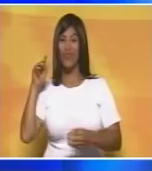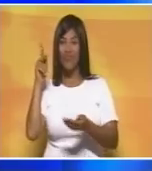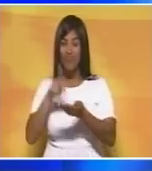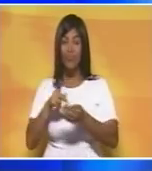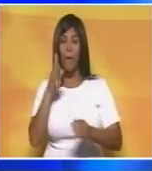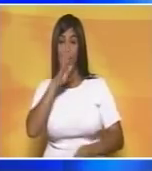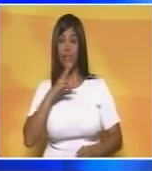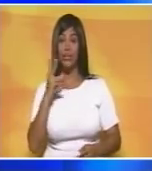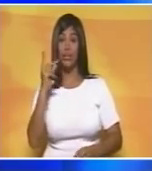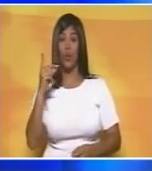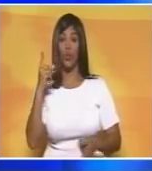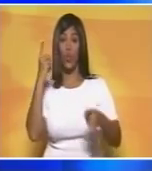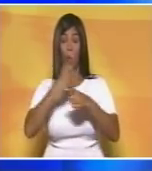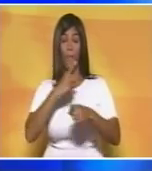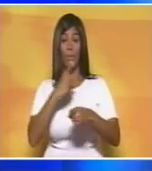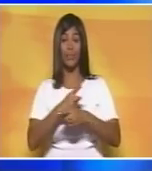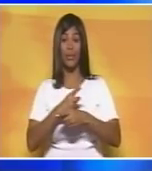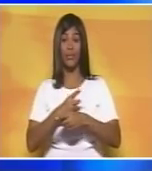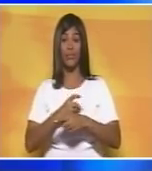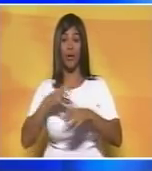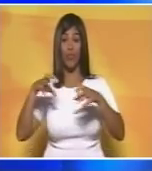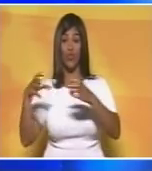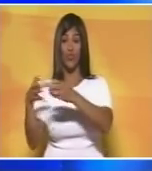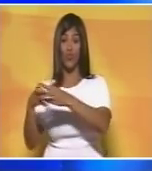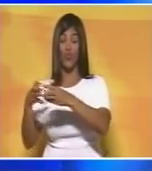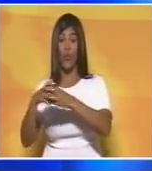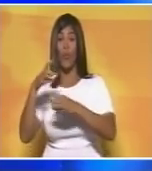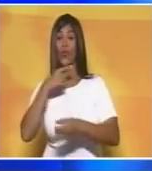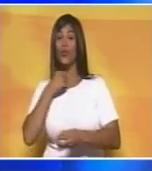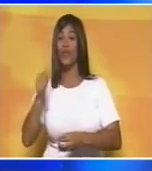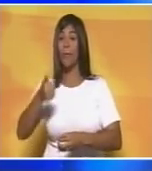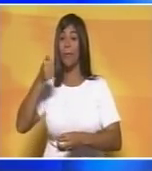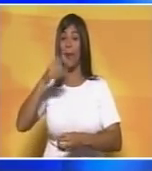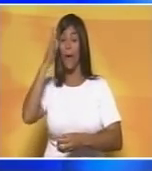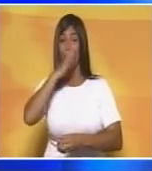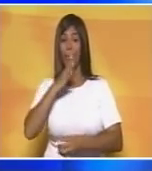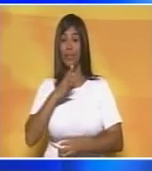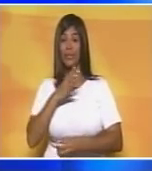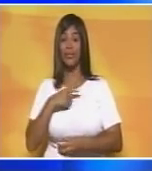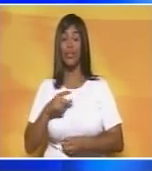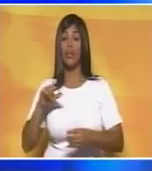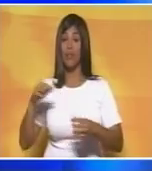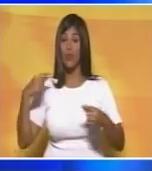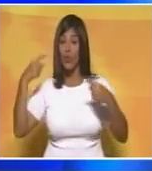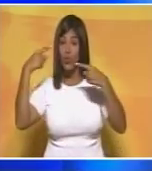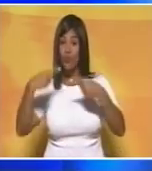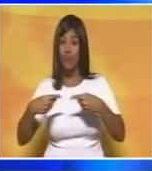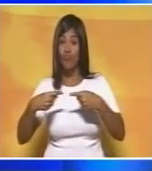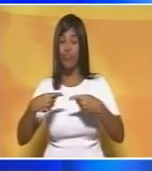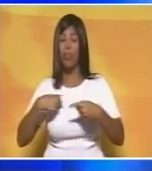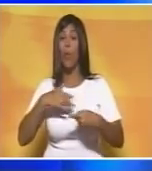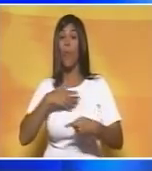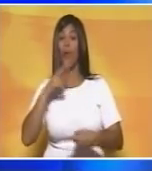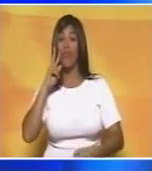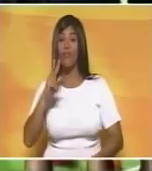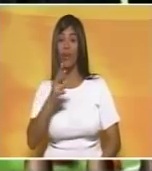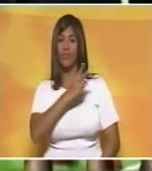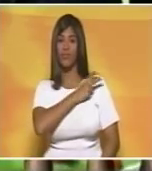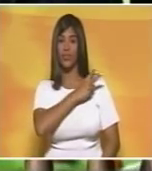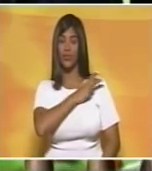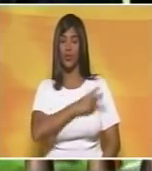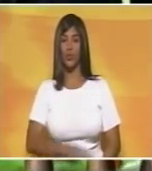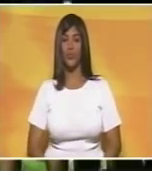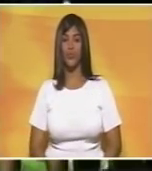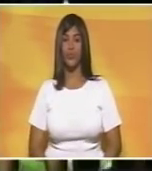la competición, nada más y nada menos que ante la local y favorita del título Brasil, choque que ustedes podrán disfrutar por Venevisión.